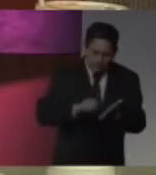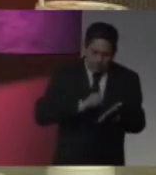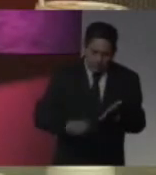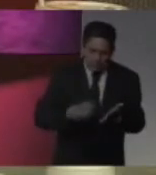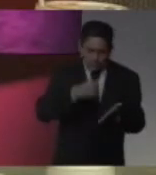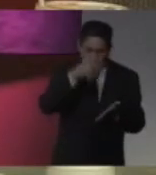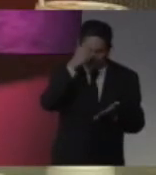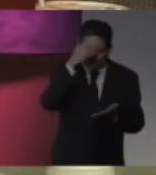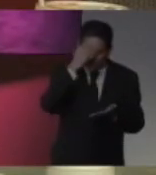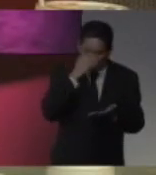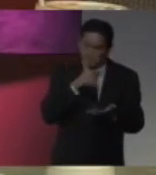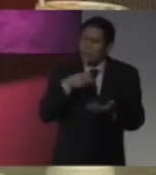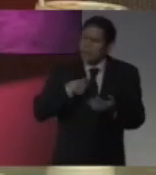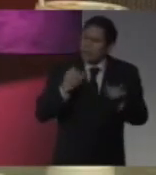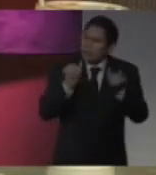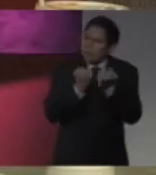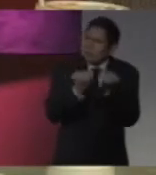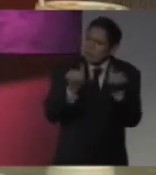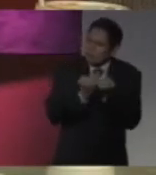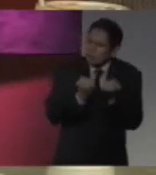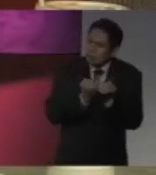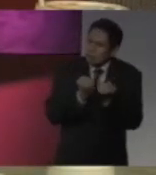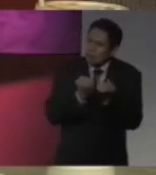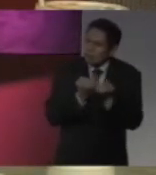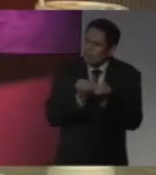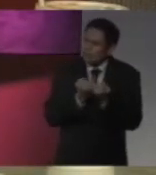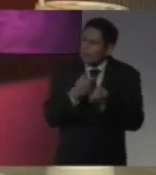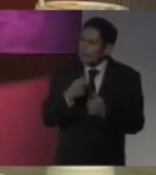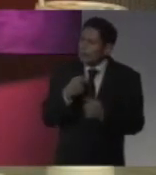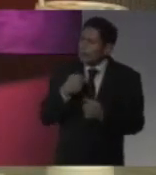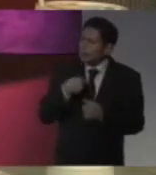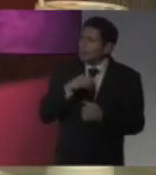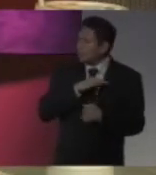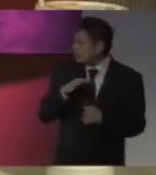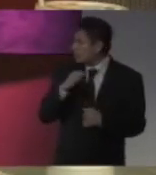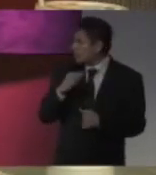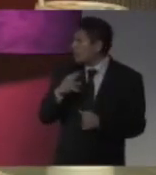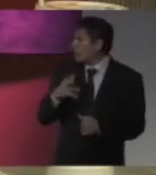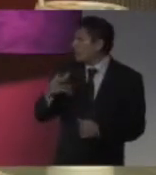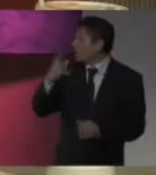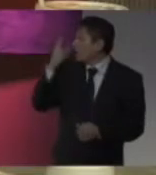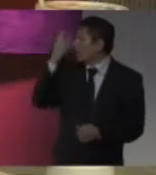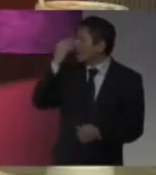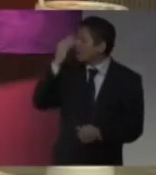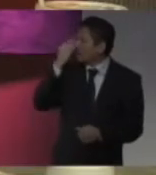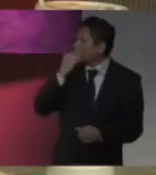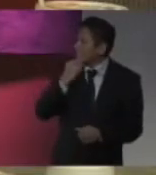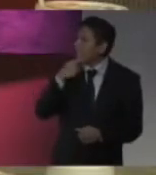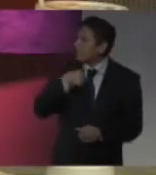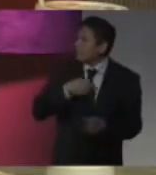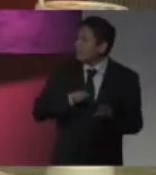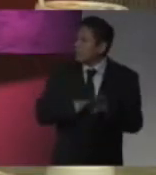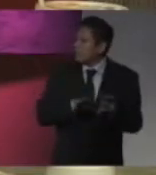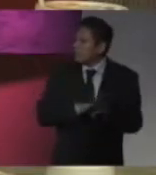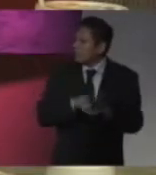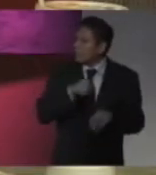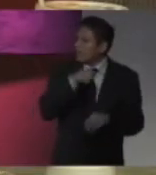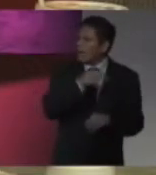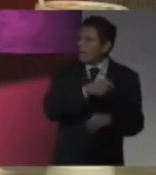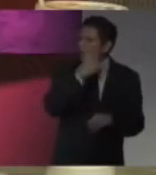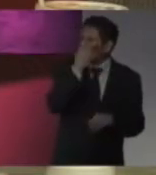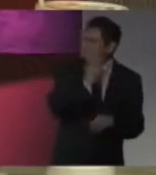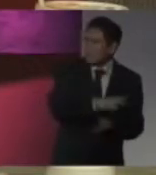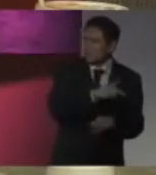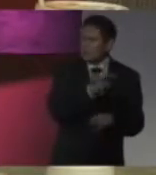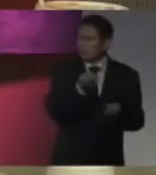conocer la forma y la estructura y los ejes de poder y de dominación de un Estado como el